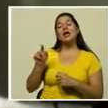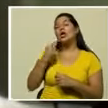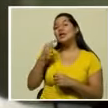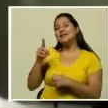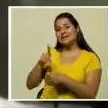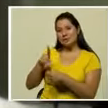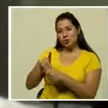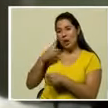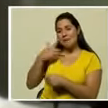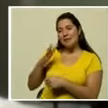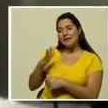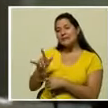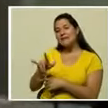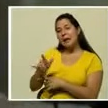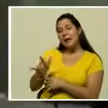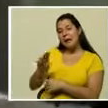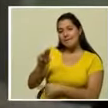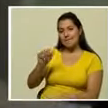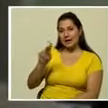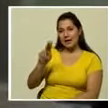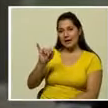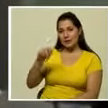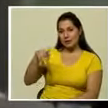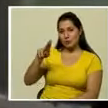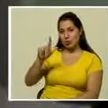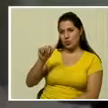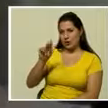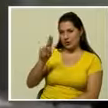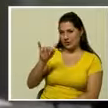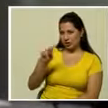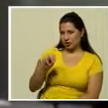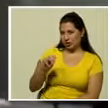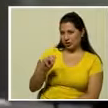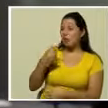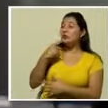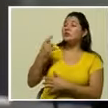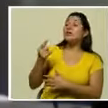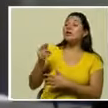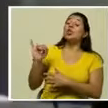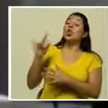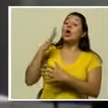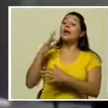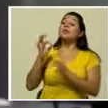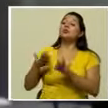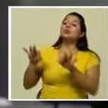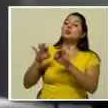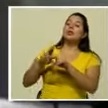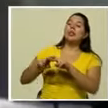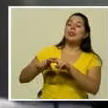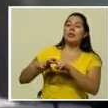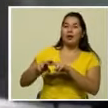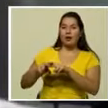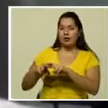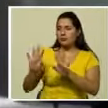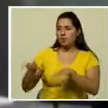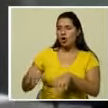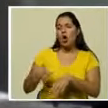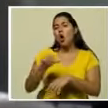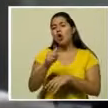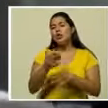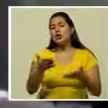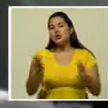medidas económicas de reactivación. Yo creo que esto viene, no creo que el gobierno no lo haya presentado ahí porque no